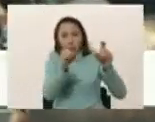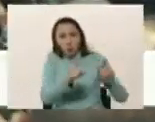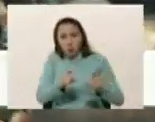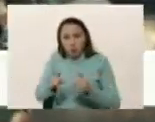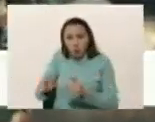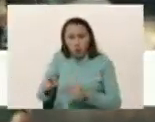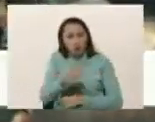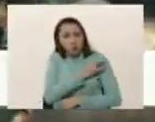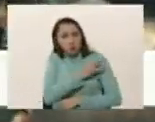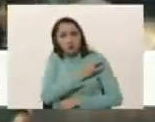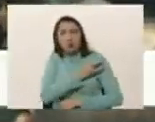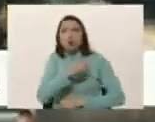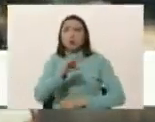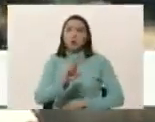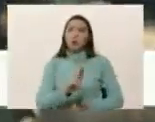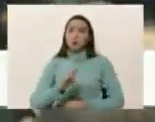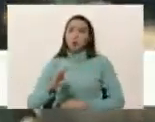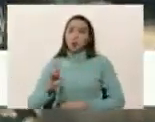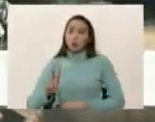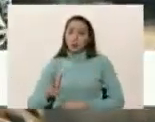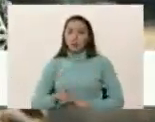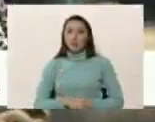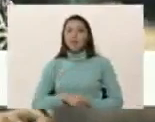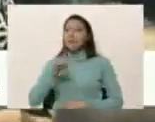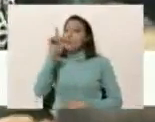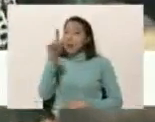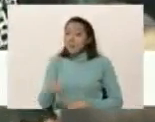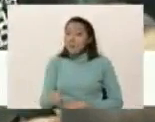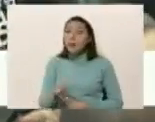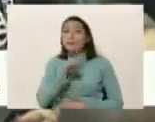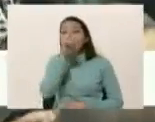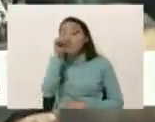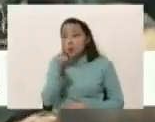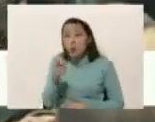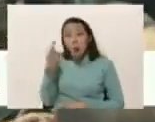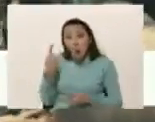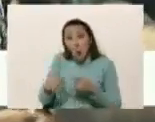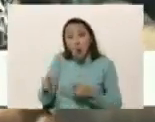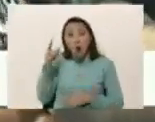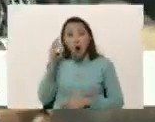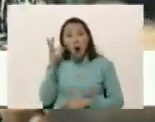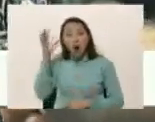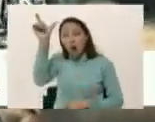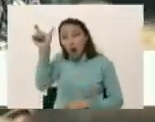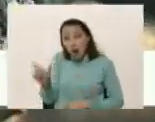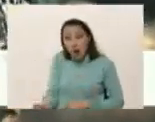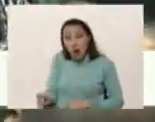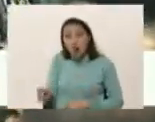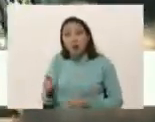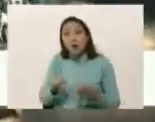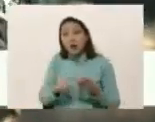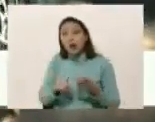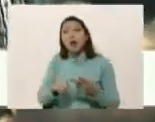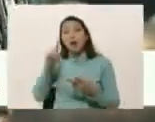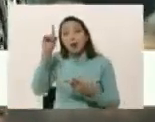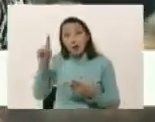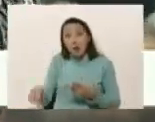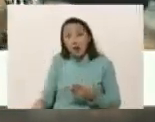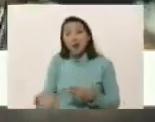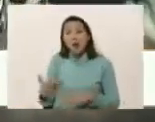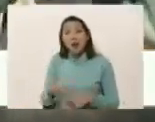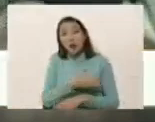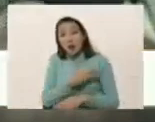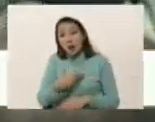estudios de la mujer de la ucedé también fue consultada alba carosio fue consultada tibisay lucena mujeres